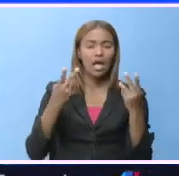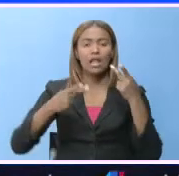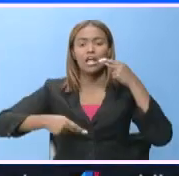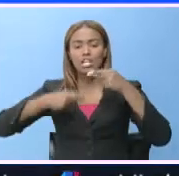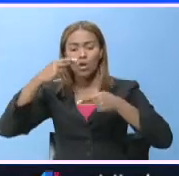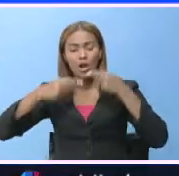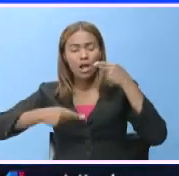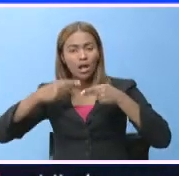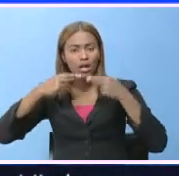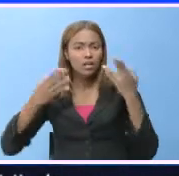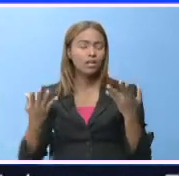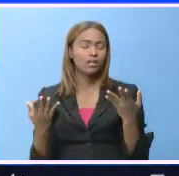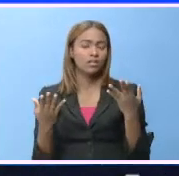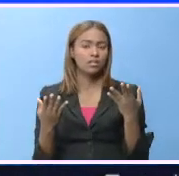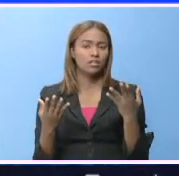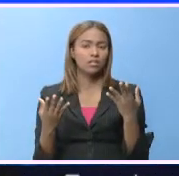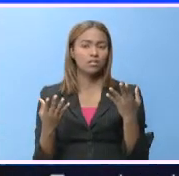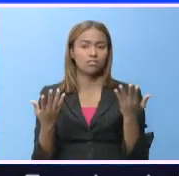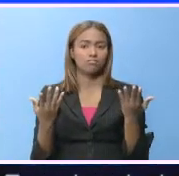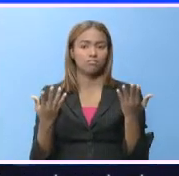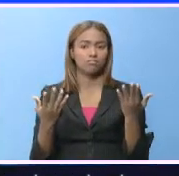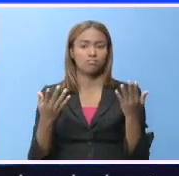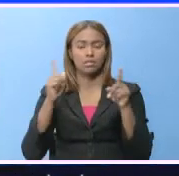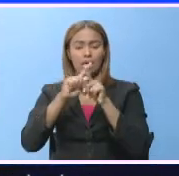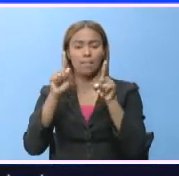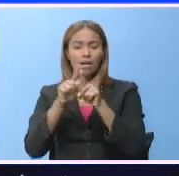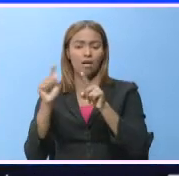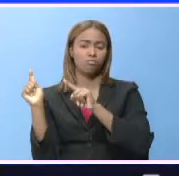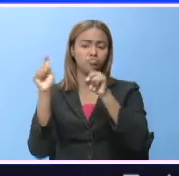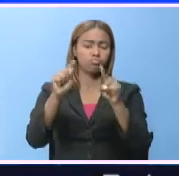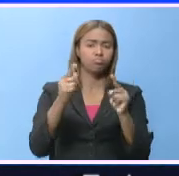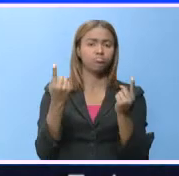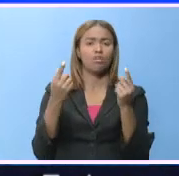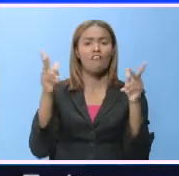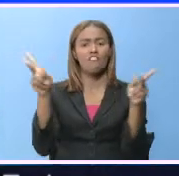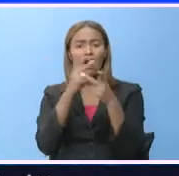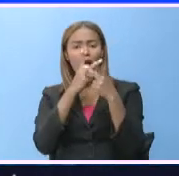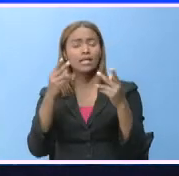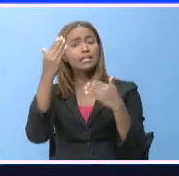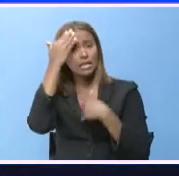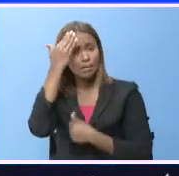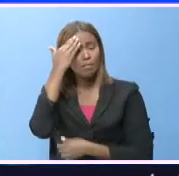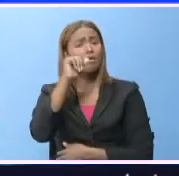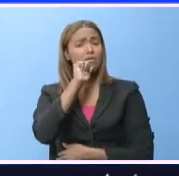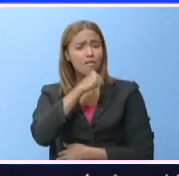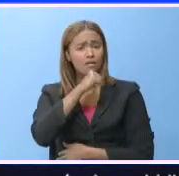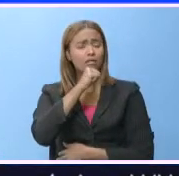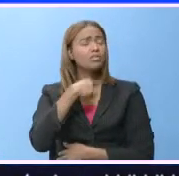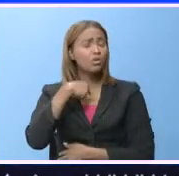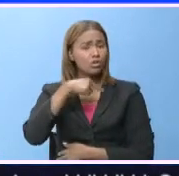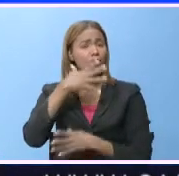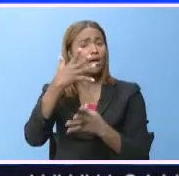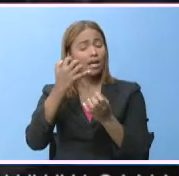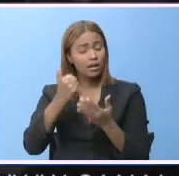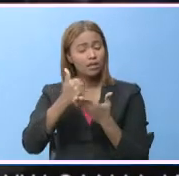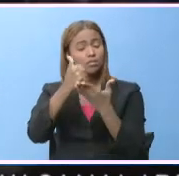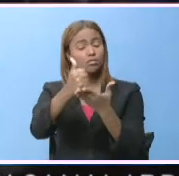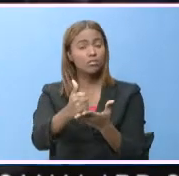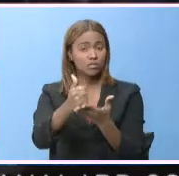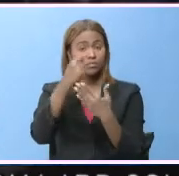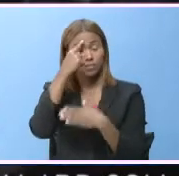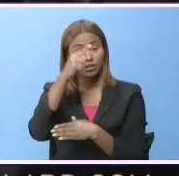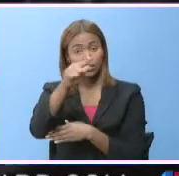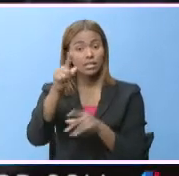restaurantes, los shows, los eventos. Sabemos y lo sufrimos y estamos tratando de ayudarle. Directamente